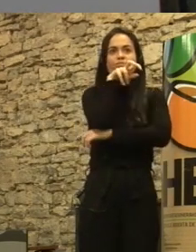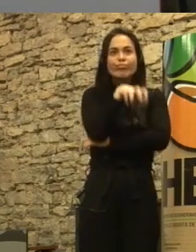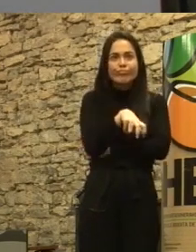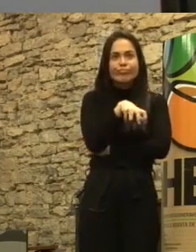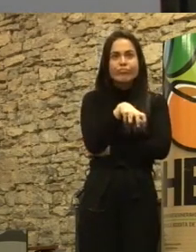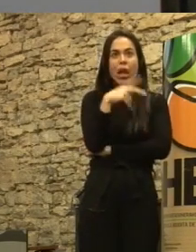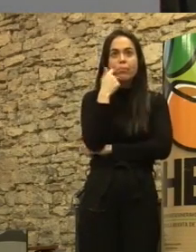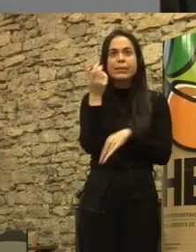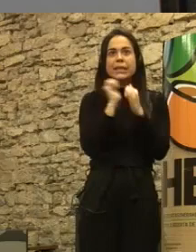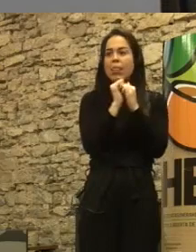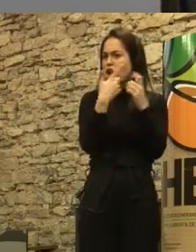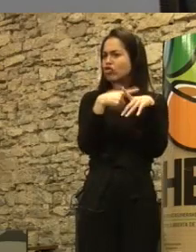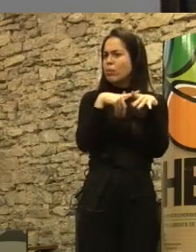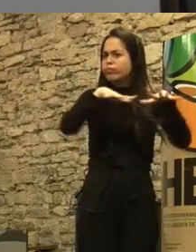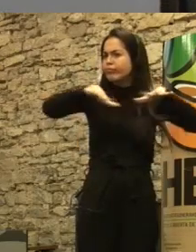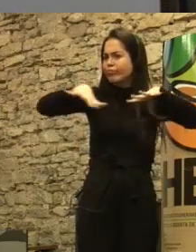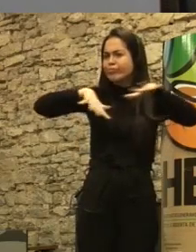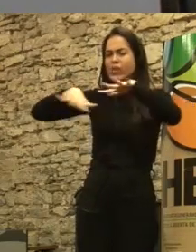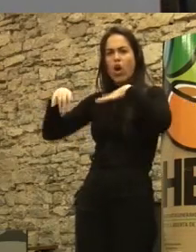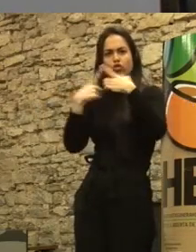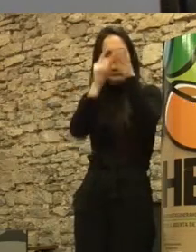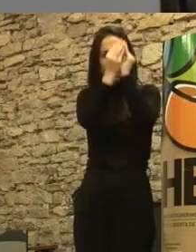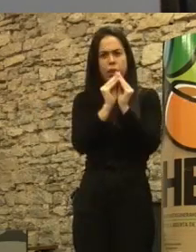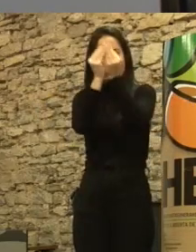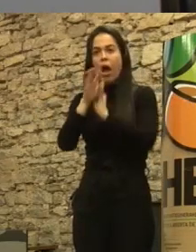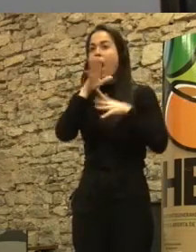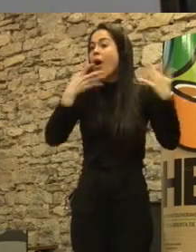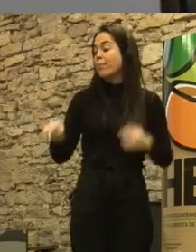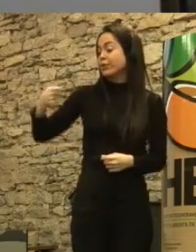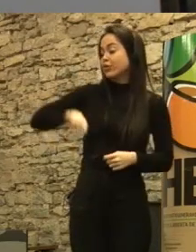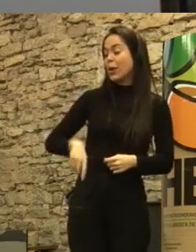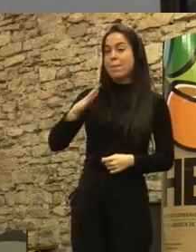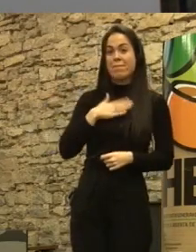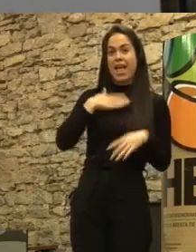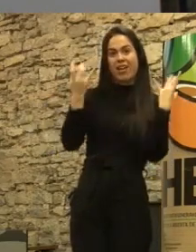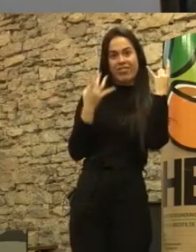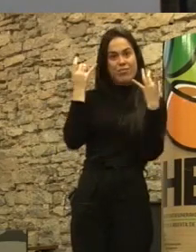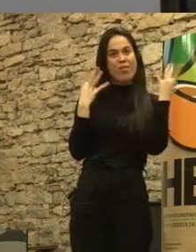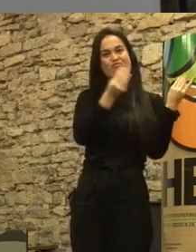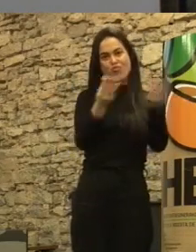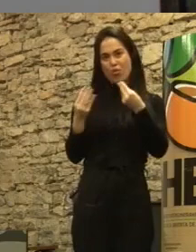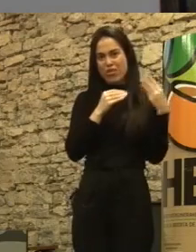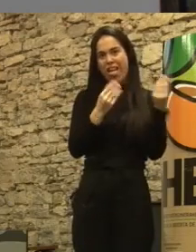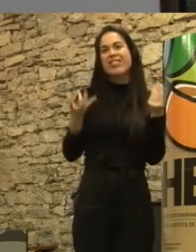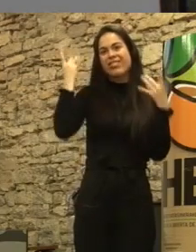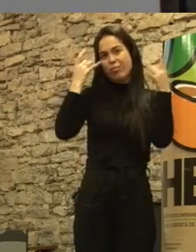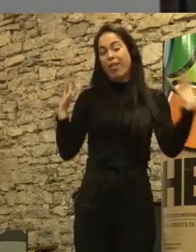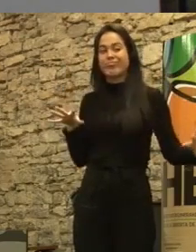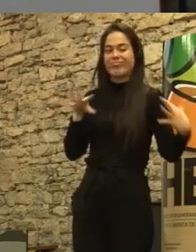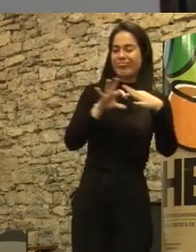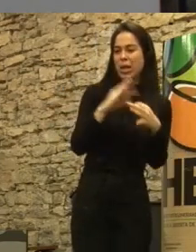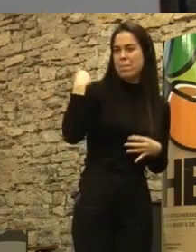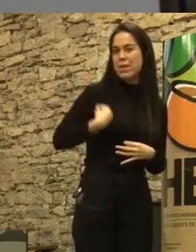cosas. Yo me dedico a hacer cosas. Ahora, curiosamente, en la profesión que tengo o en las actividades que tengo profesionales hay muchas que tienen que ver con eso, ¿no? Con lo cual tengo una